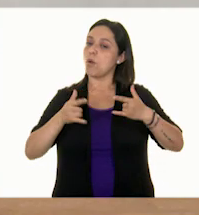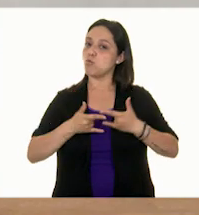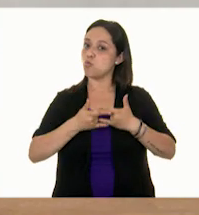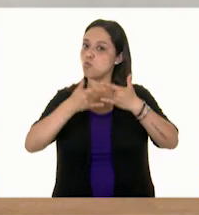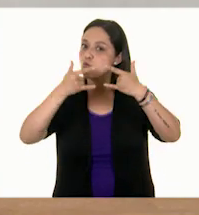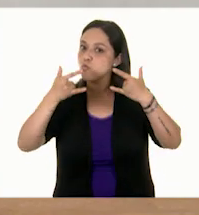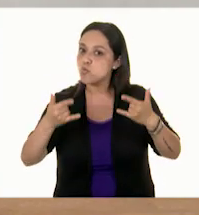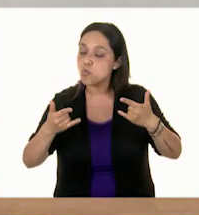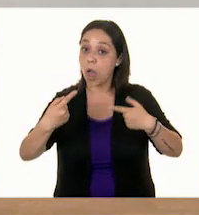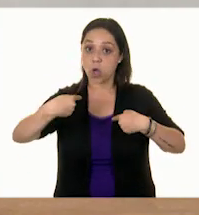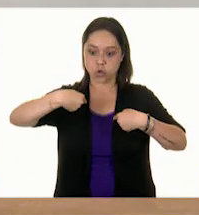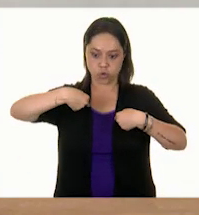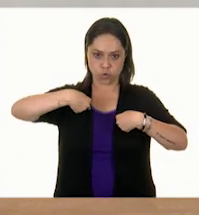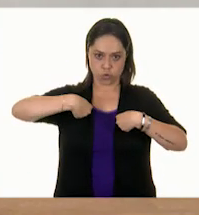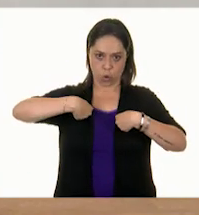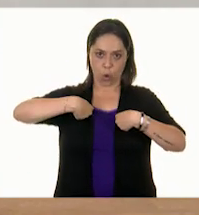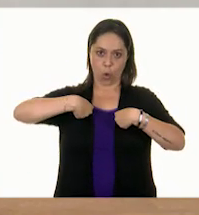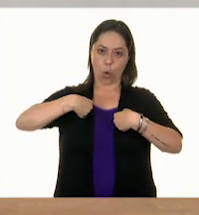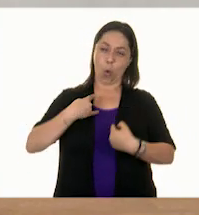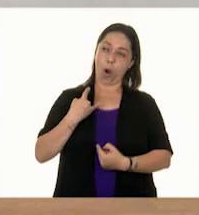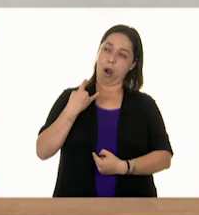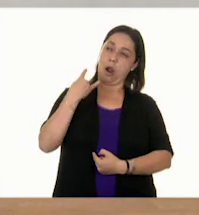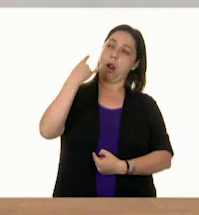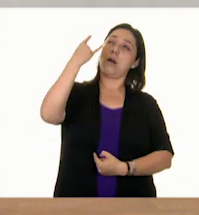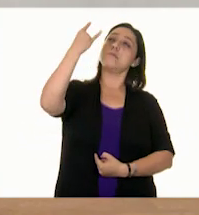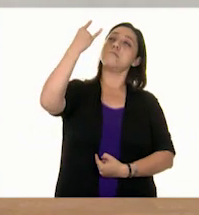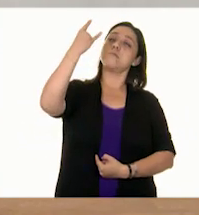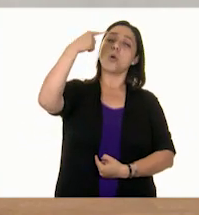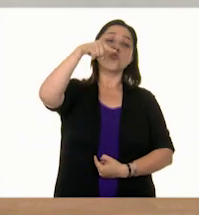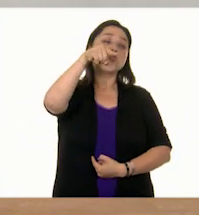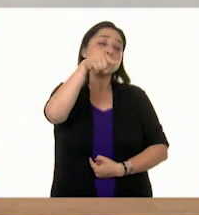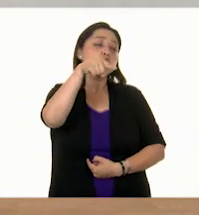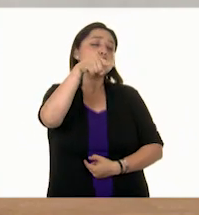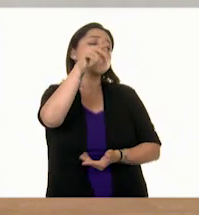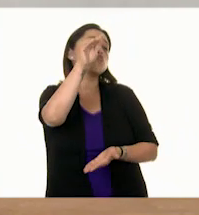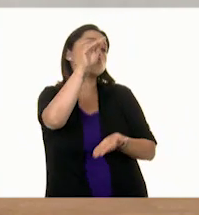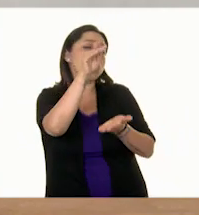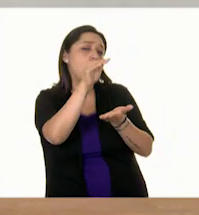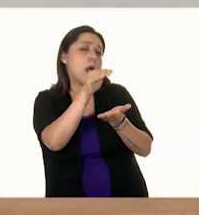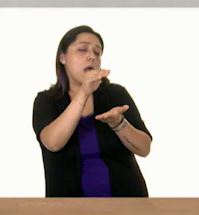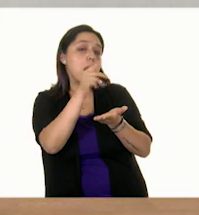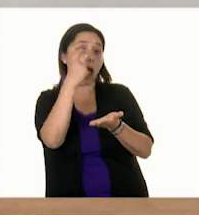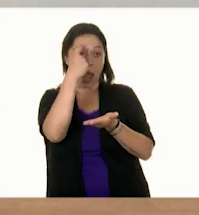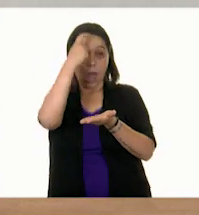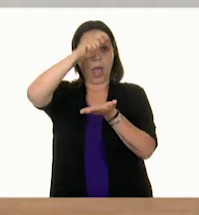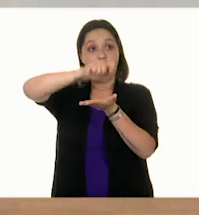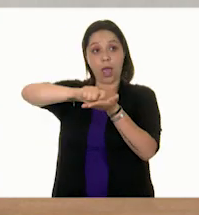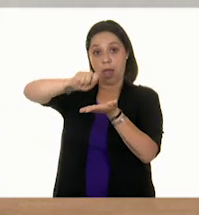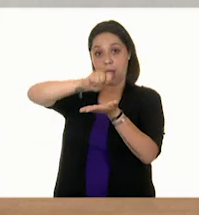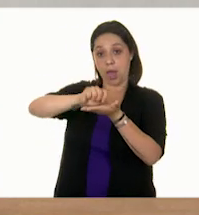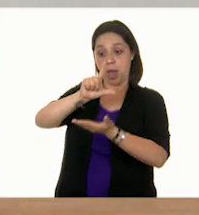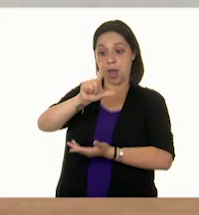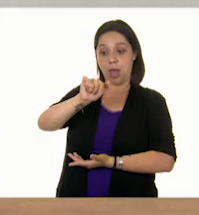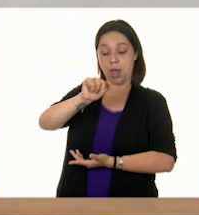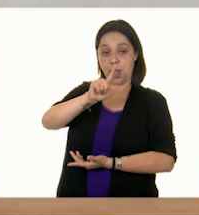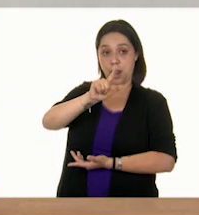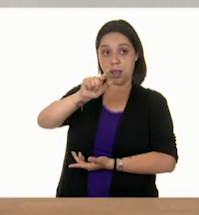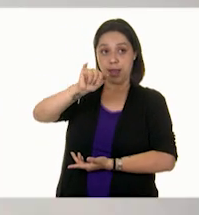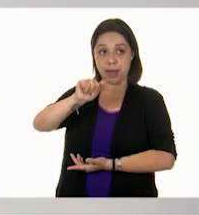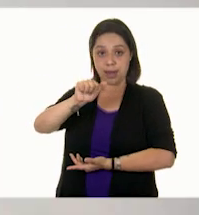Yo Grande, Tú Pequeño, escrito por Lilith Arroje.